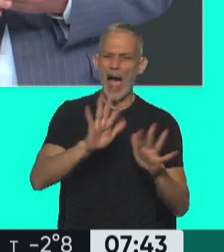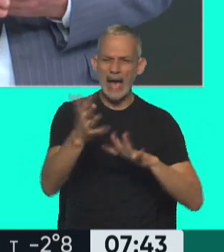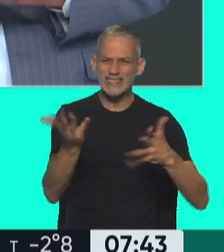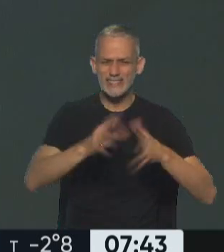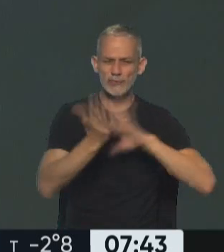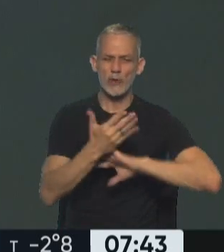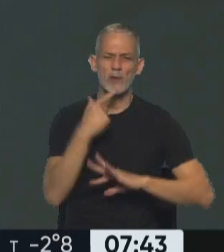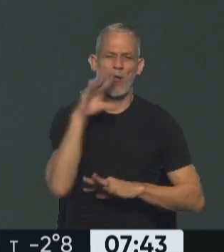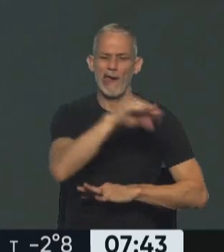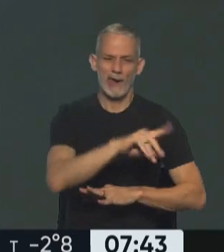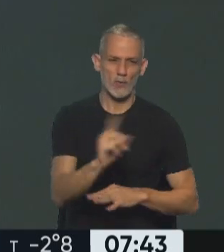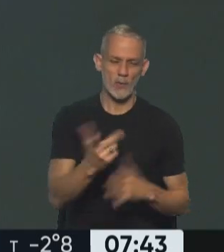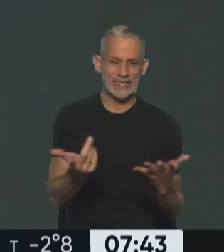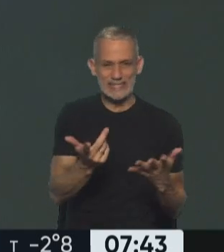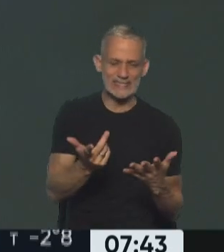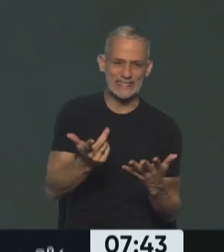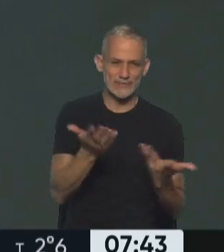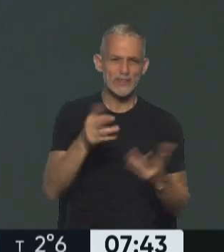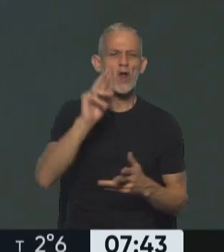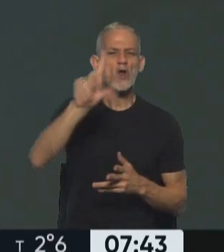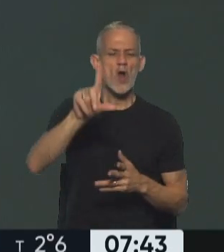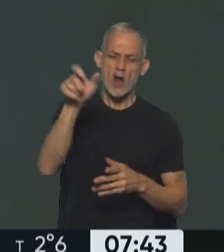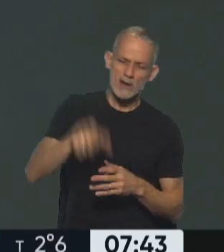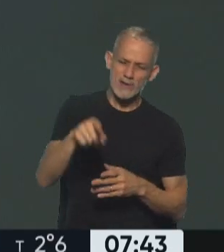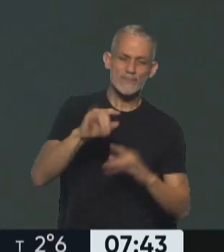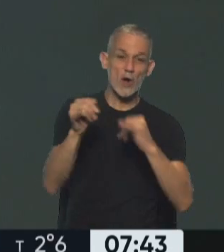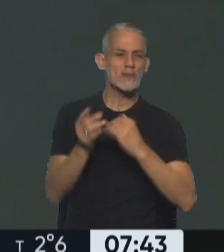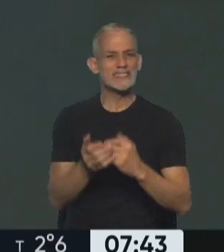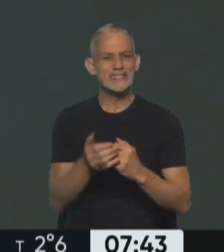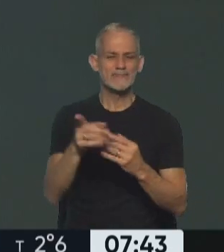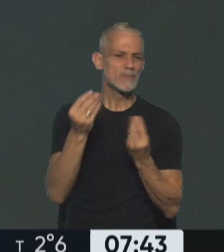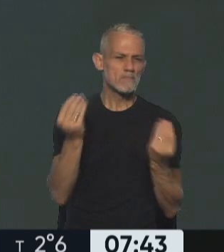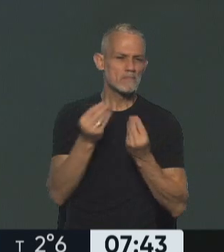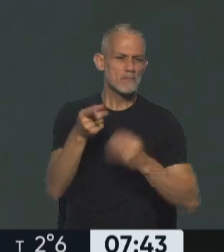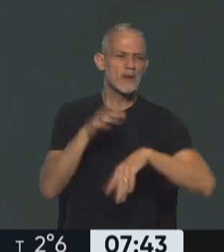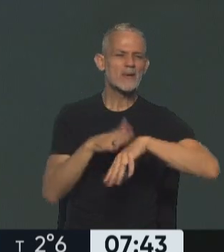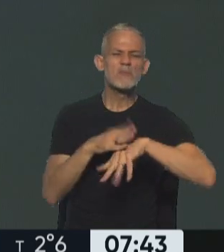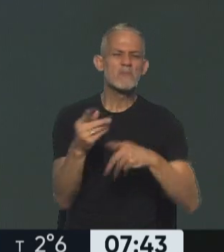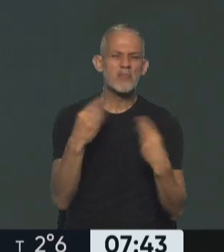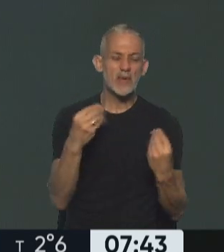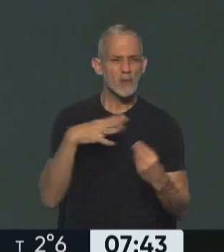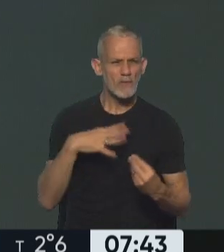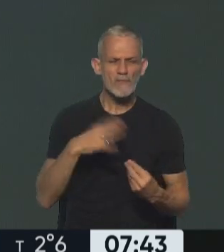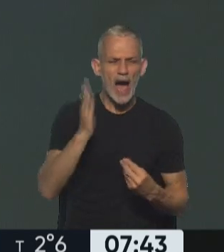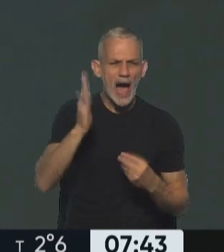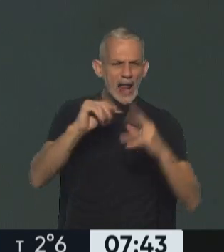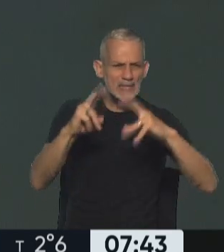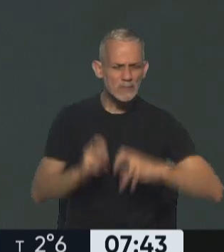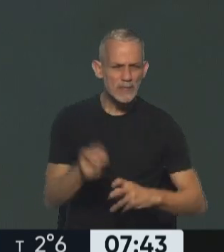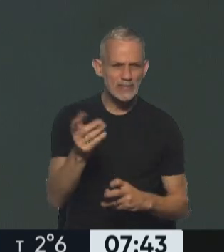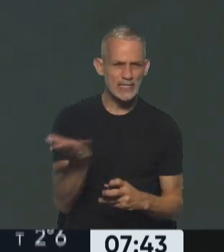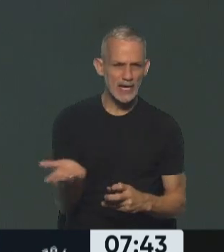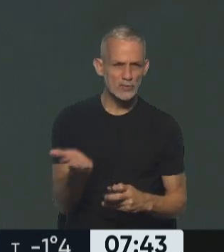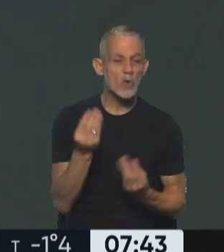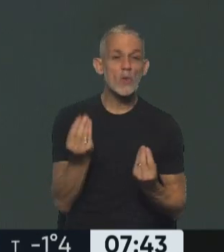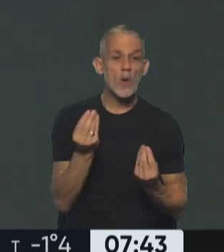cualquier manera, el rol que se está investigando a esta altura es qué le cupo y falta todavía una parte enorme que